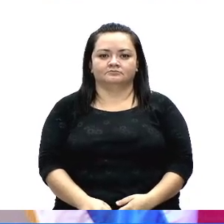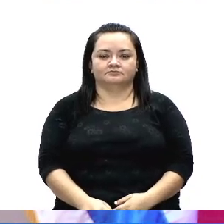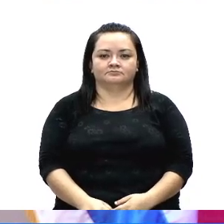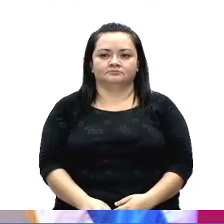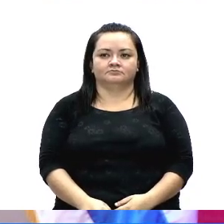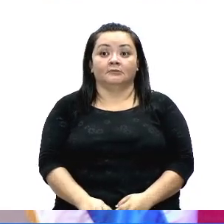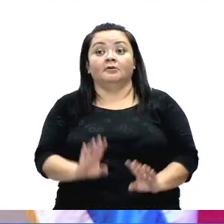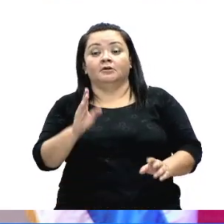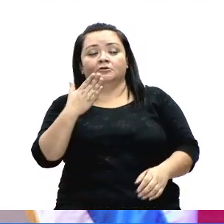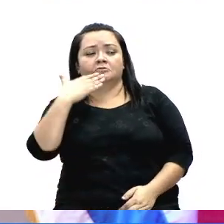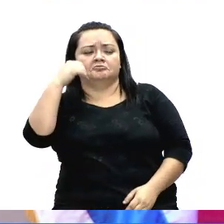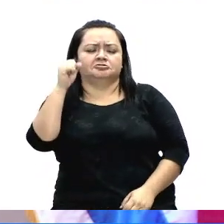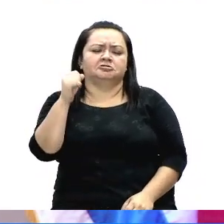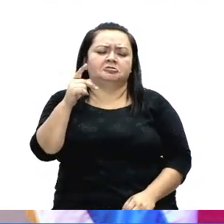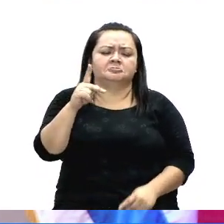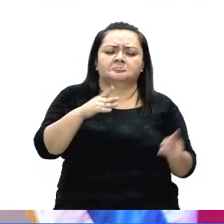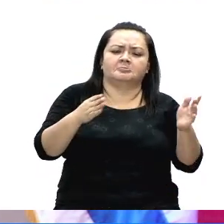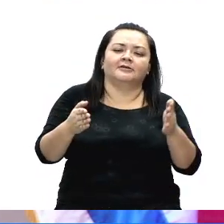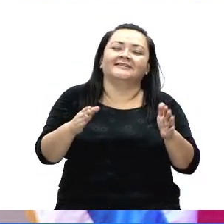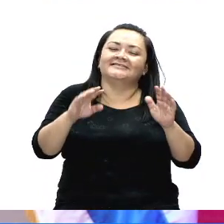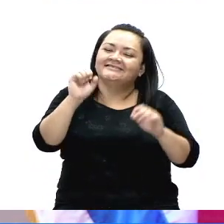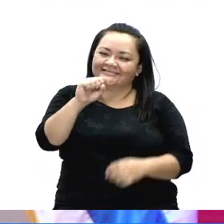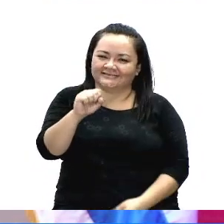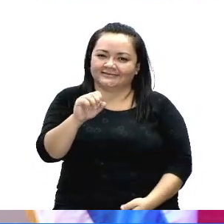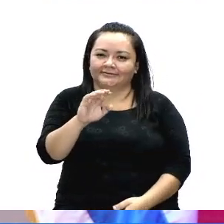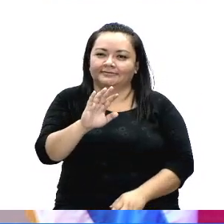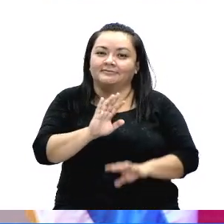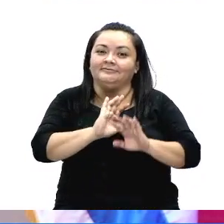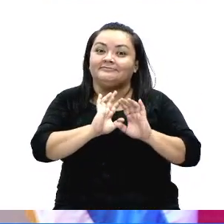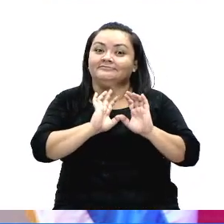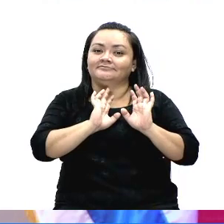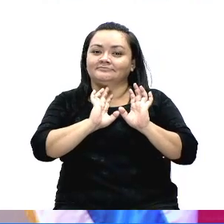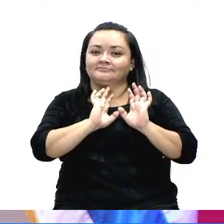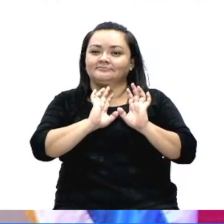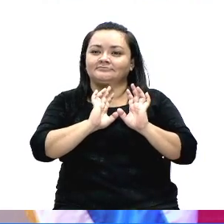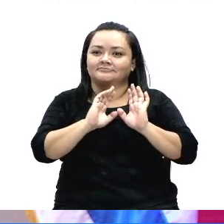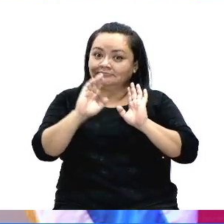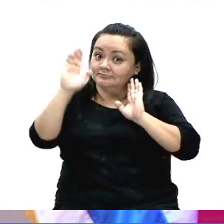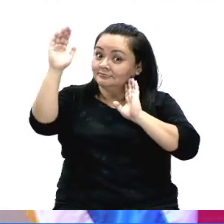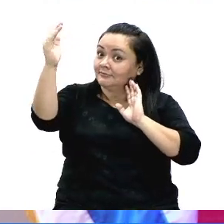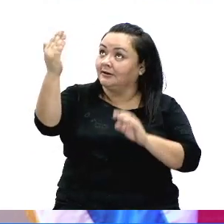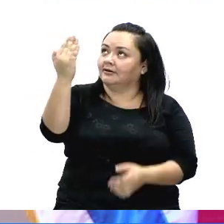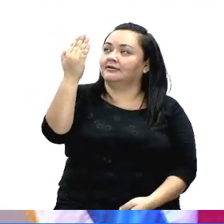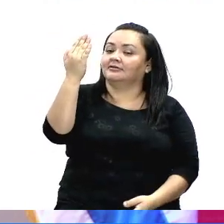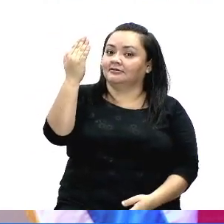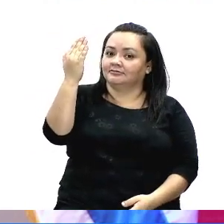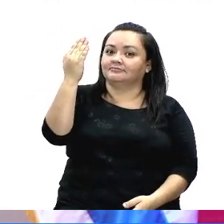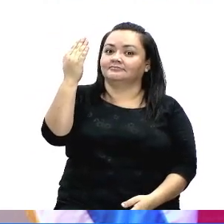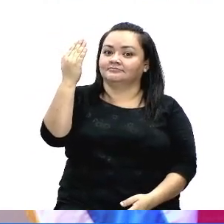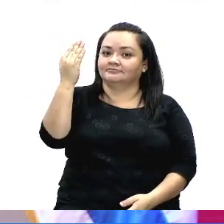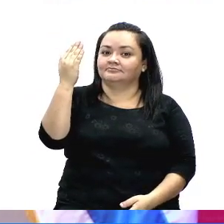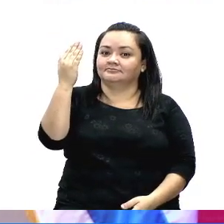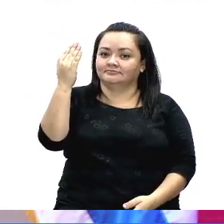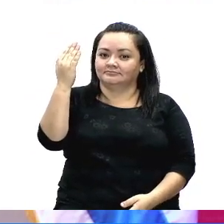aparece como dices tenía un plan que no sí sí sí pero cara a cara hablaba con él